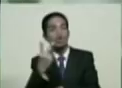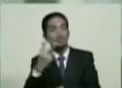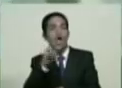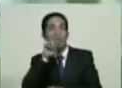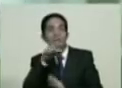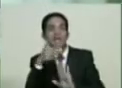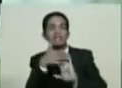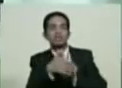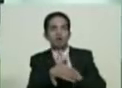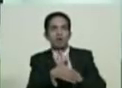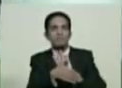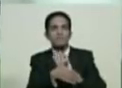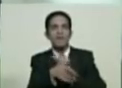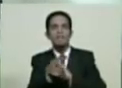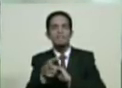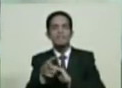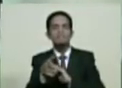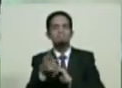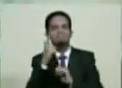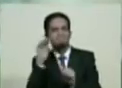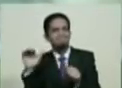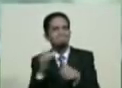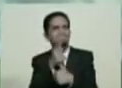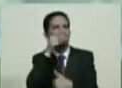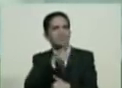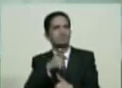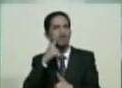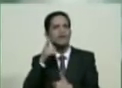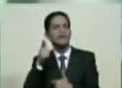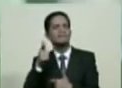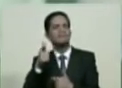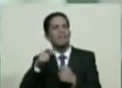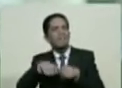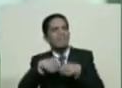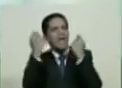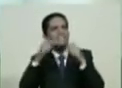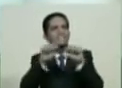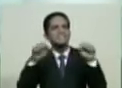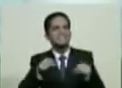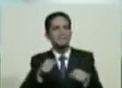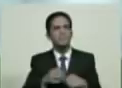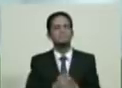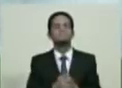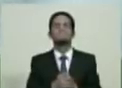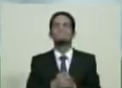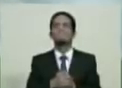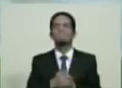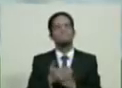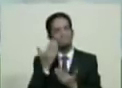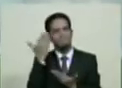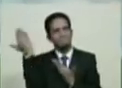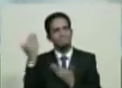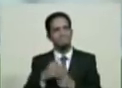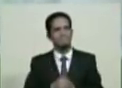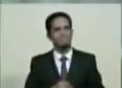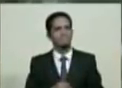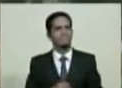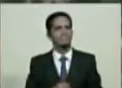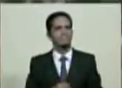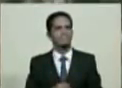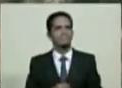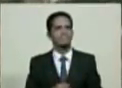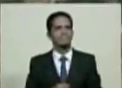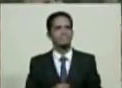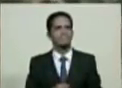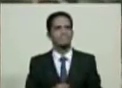de la desinterculación de bandas dedicadas al sabotaje eléctrico. Astrid, feliz tarde, te escuchamos. Adelante.